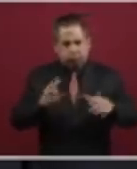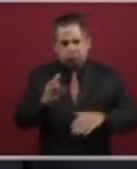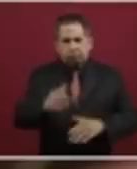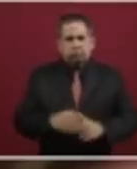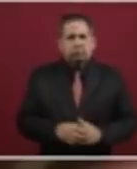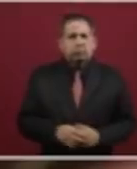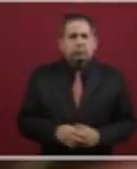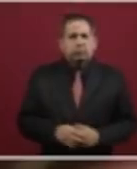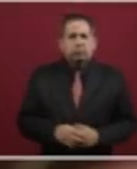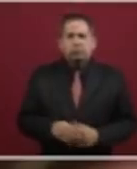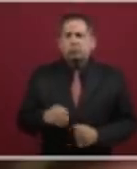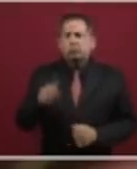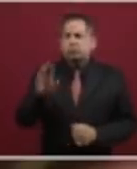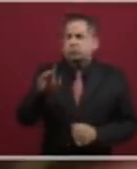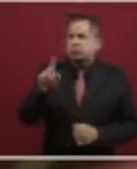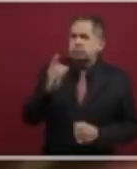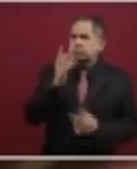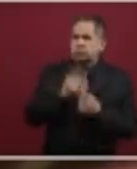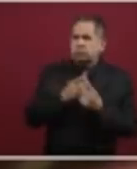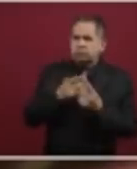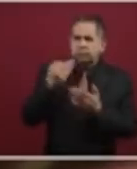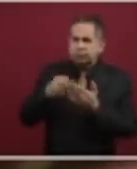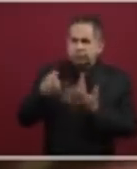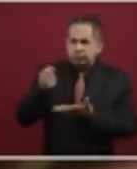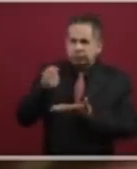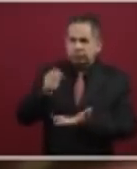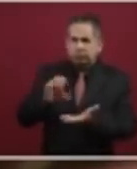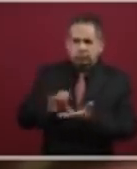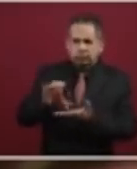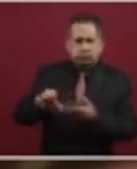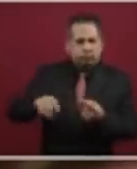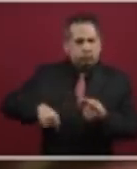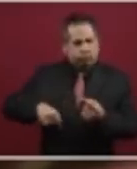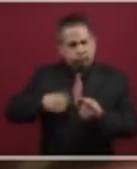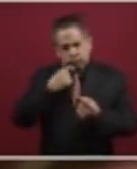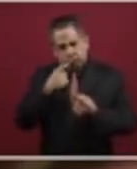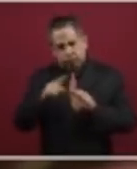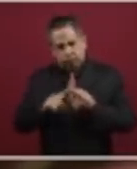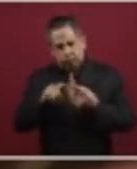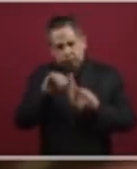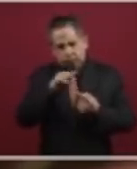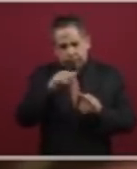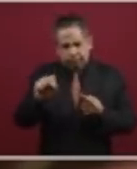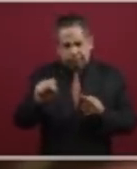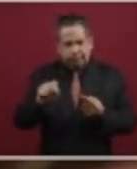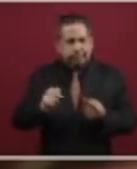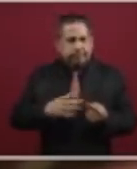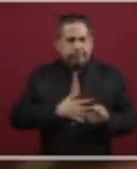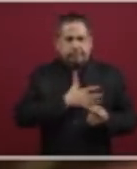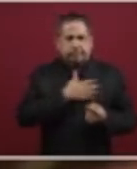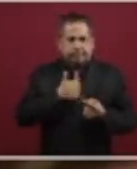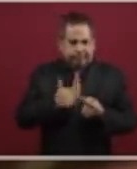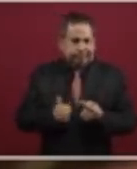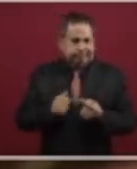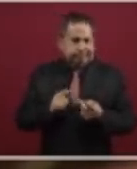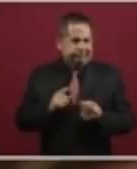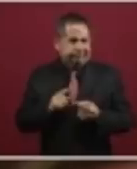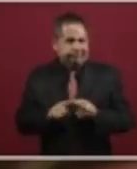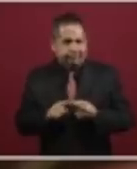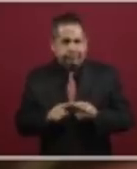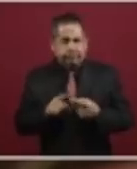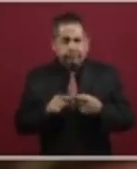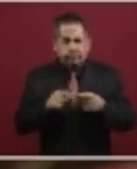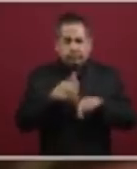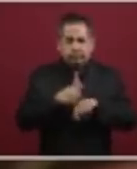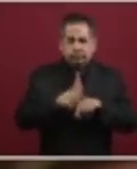no es el único aspecto en donde no se han entregado recursos. Este, en el que le menciono, es IMSS Bienestar, que es del